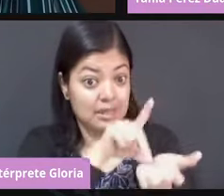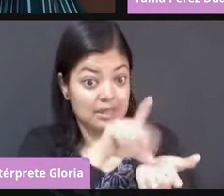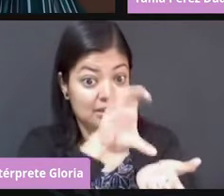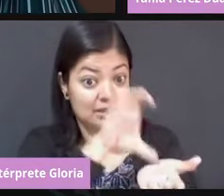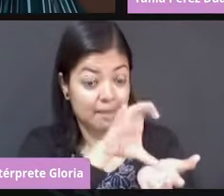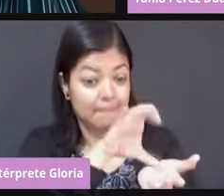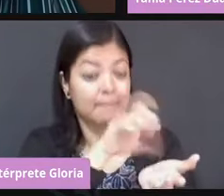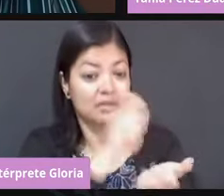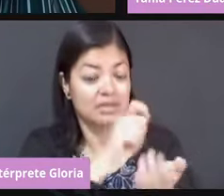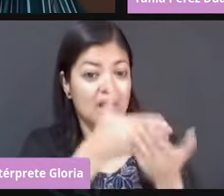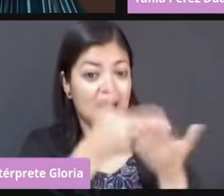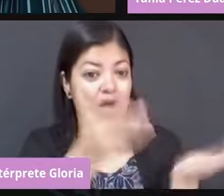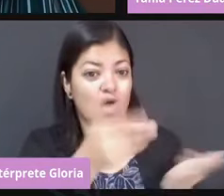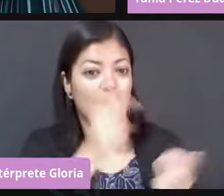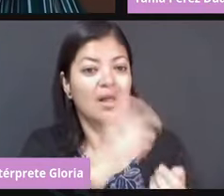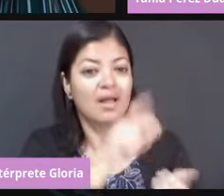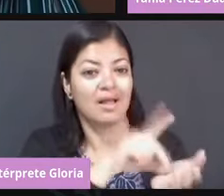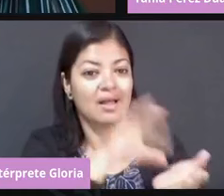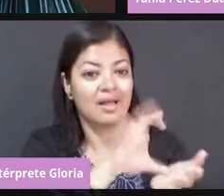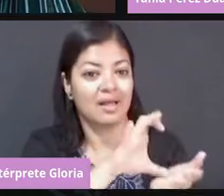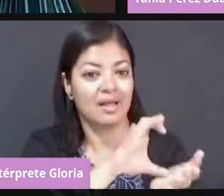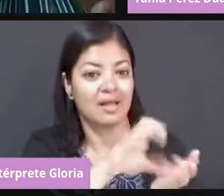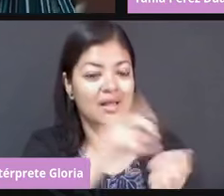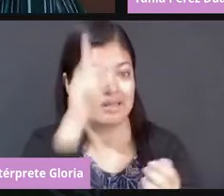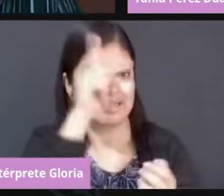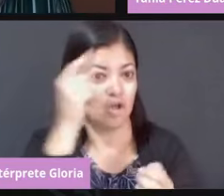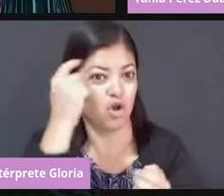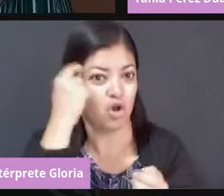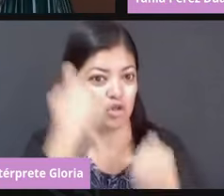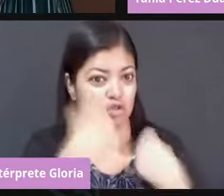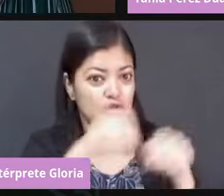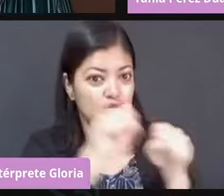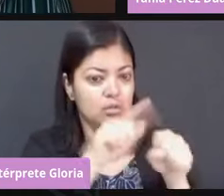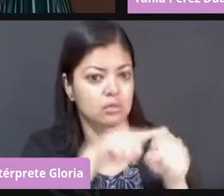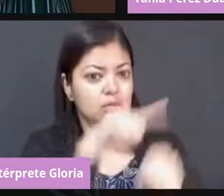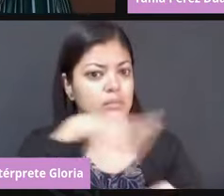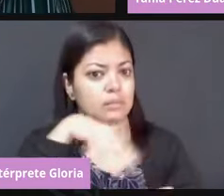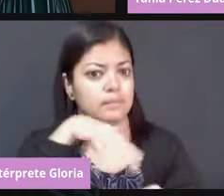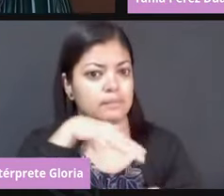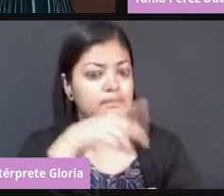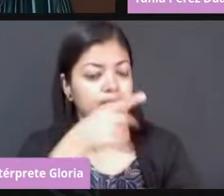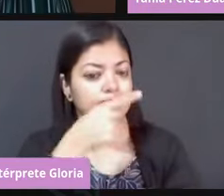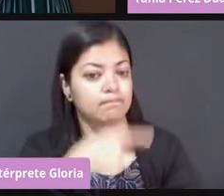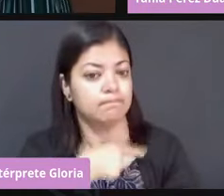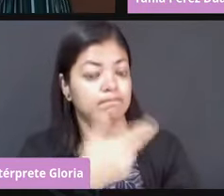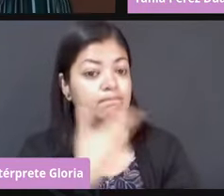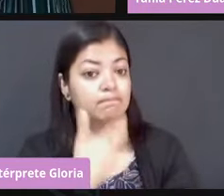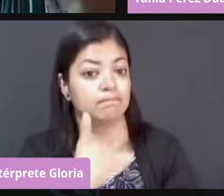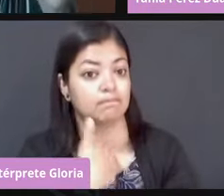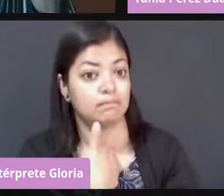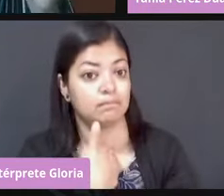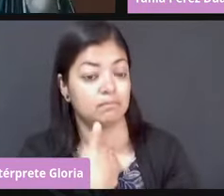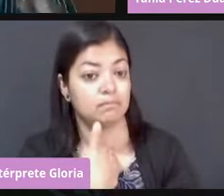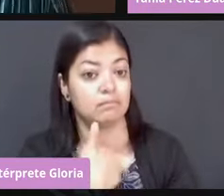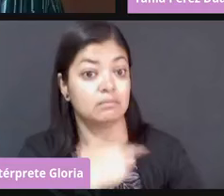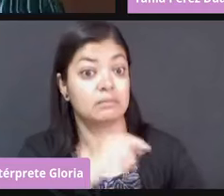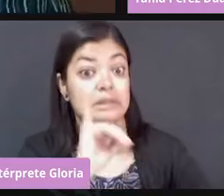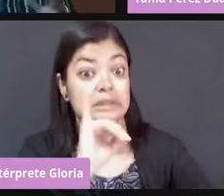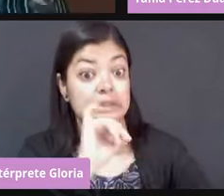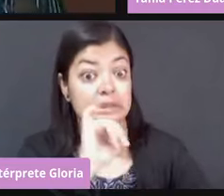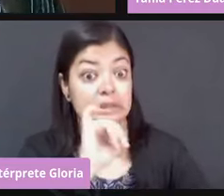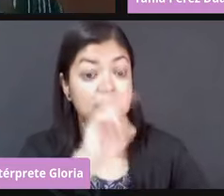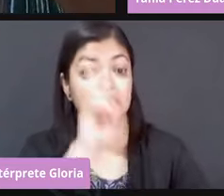psicosocial como ahora la conocemos, si era discapacitante y me acaba usted de dar la respuesta, que si bien es